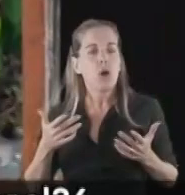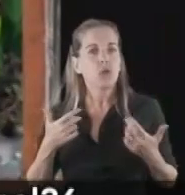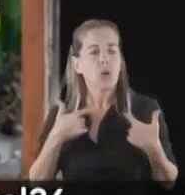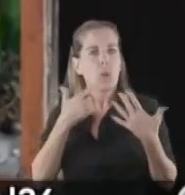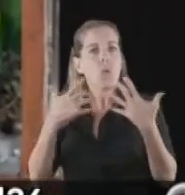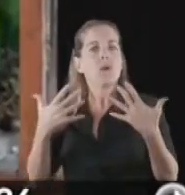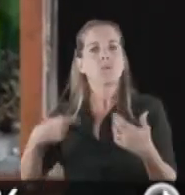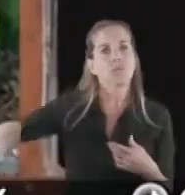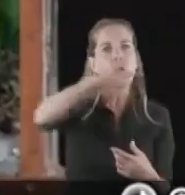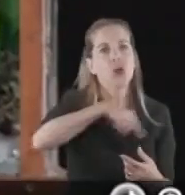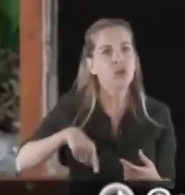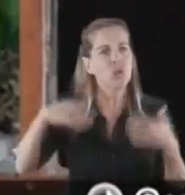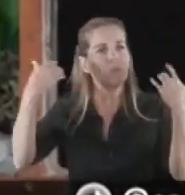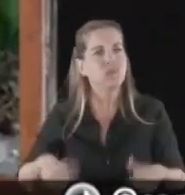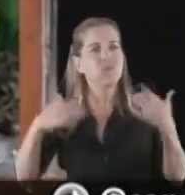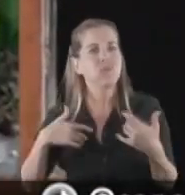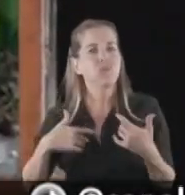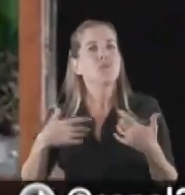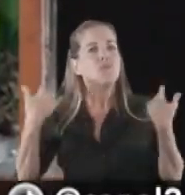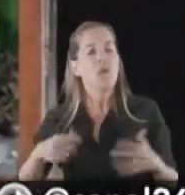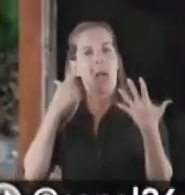admiración por ellos, profunda y sincera